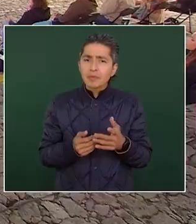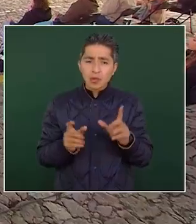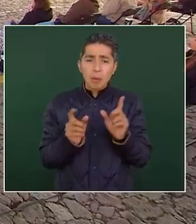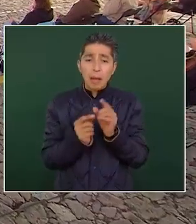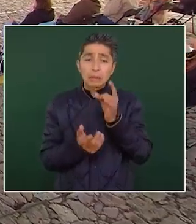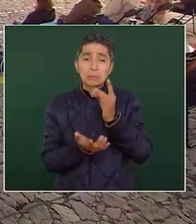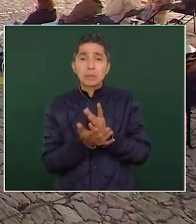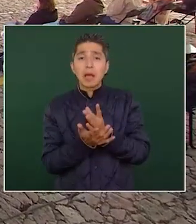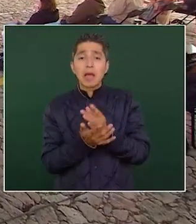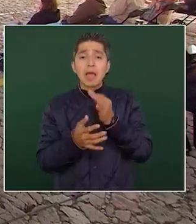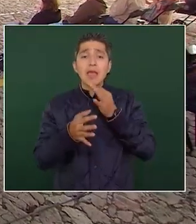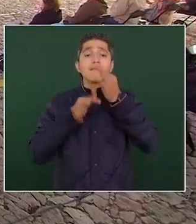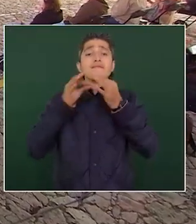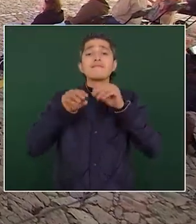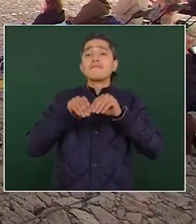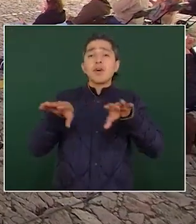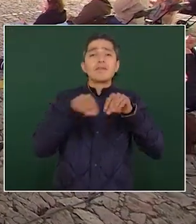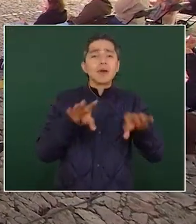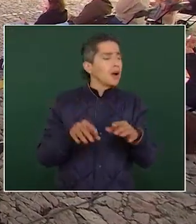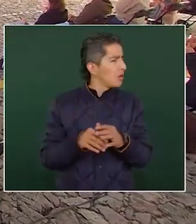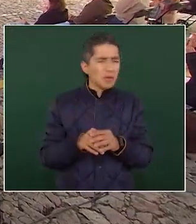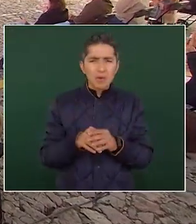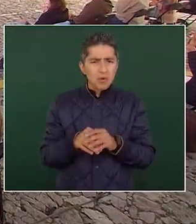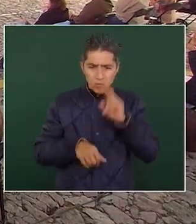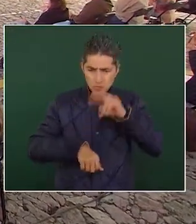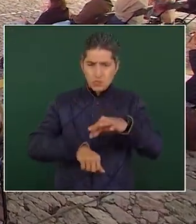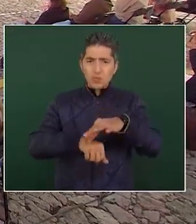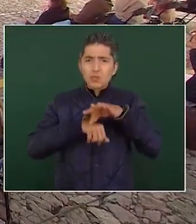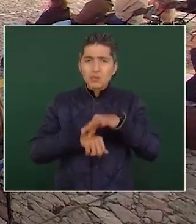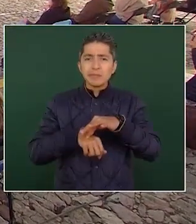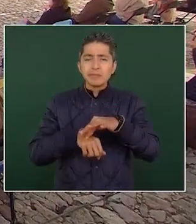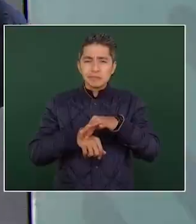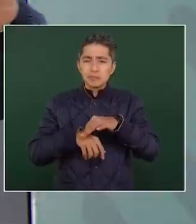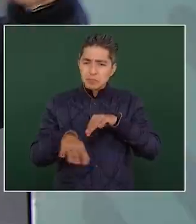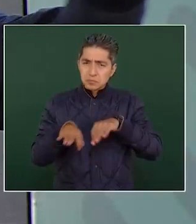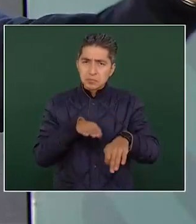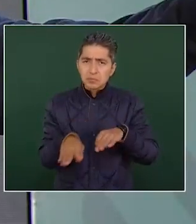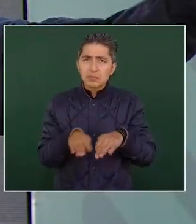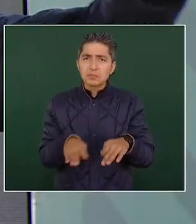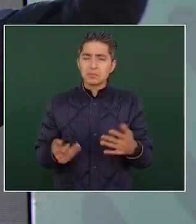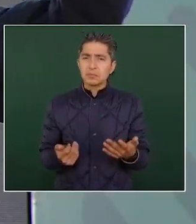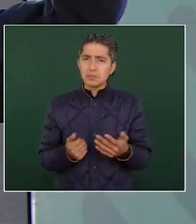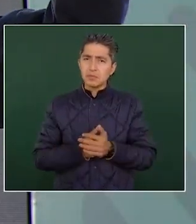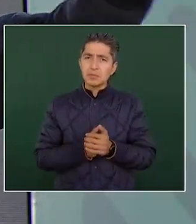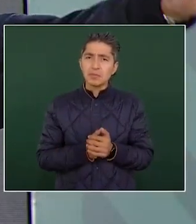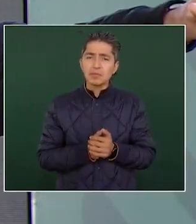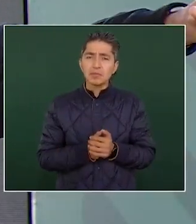informando, sino en los hechos. El procurador